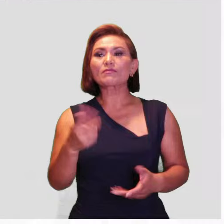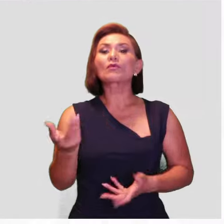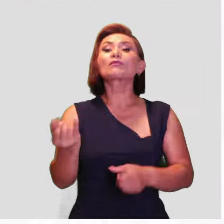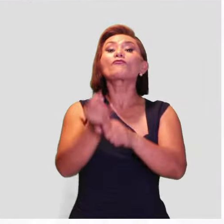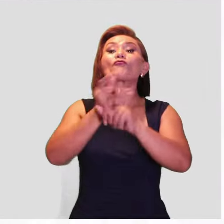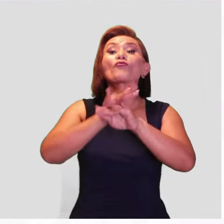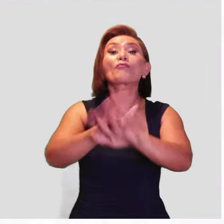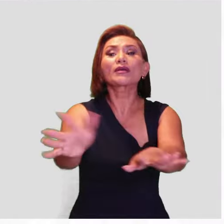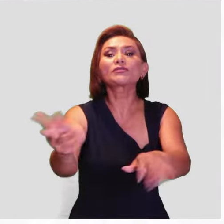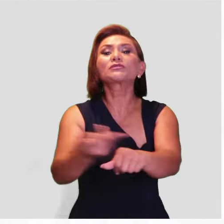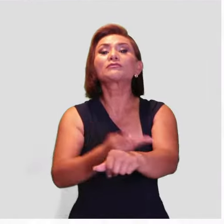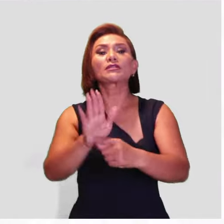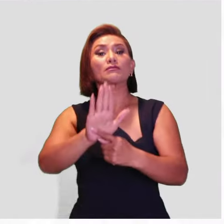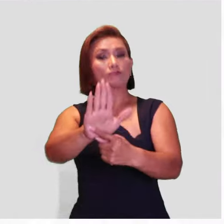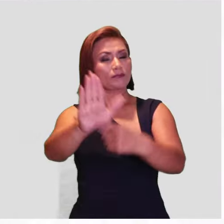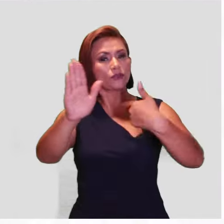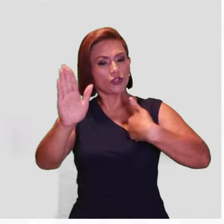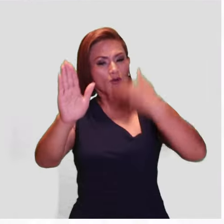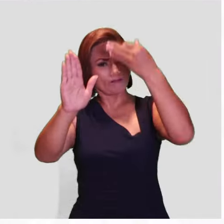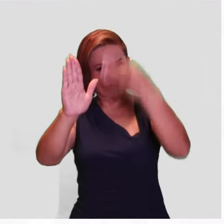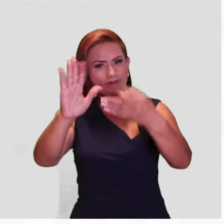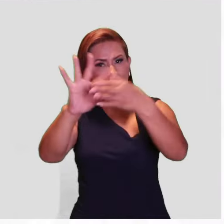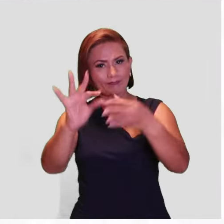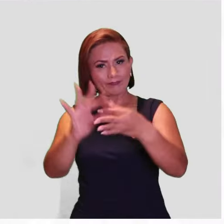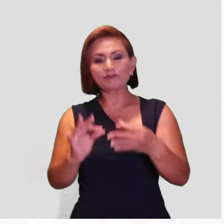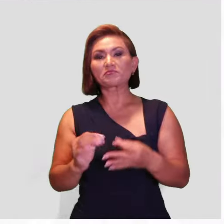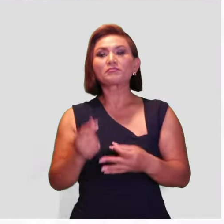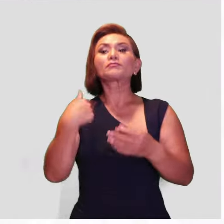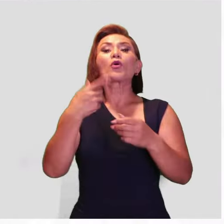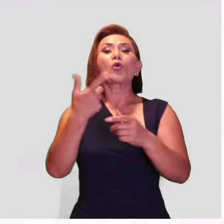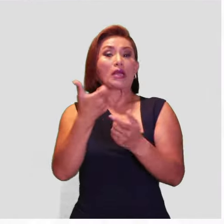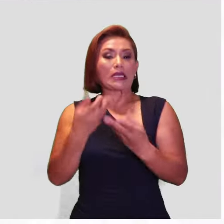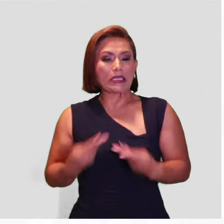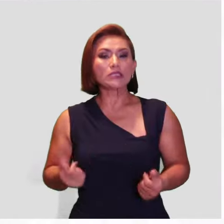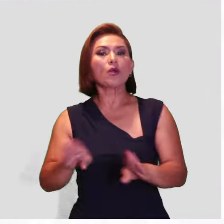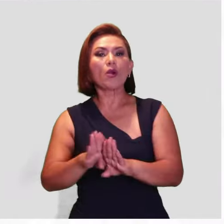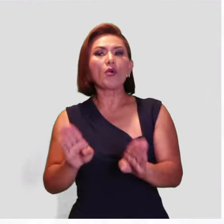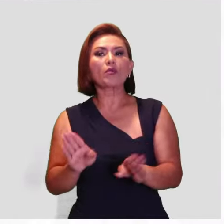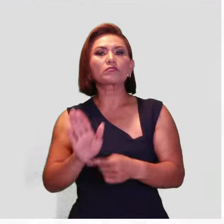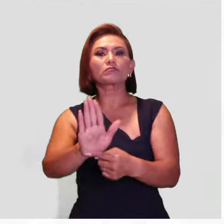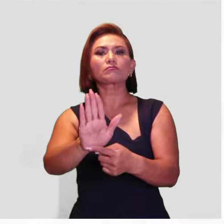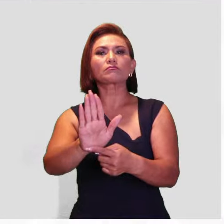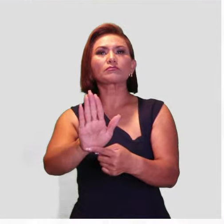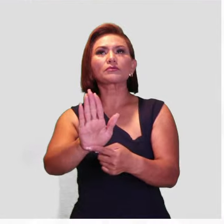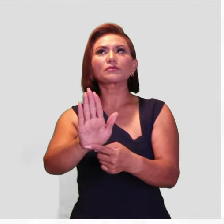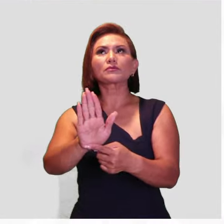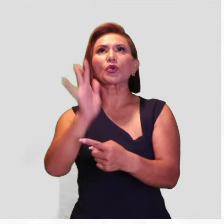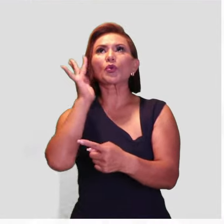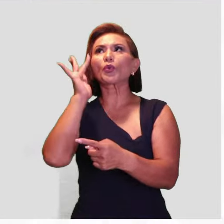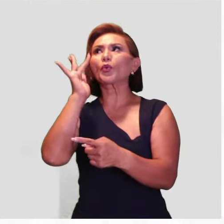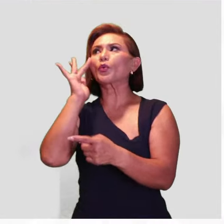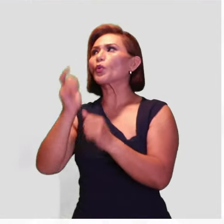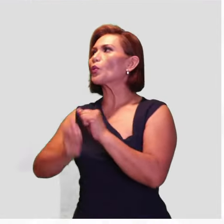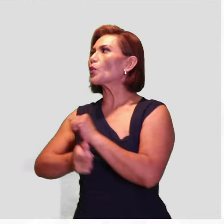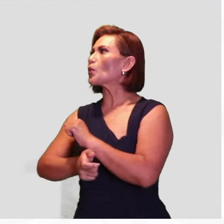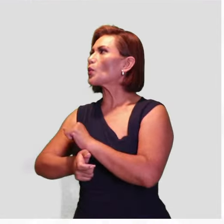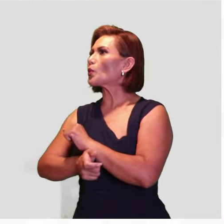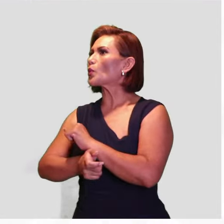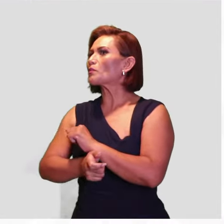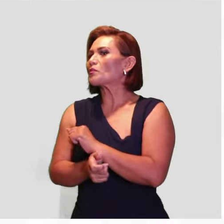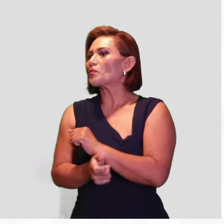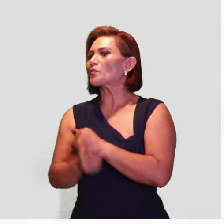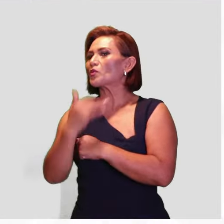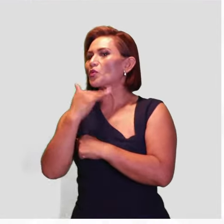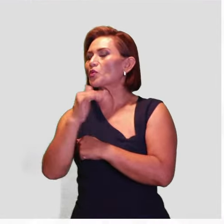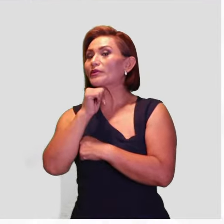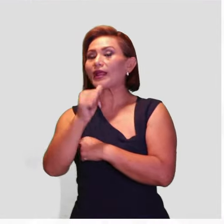falta de transparencia del gasto público, existiendo observaciones por la Auditoría Superior de Fiscalización, negando la información a la propia Comisión de Transparencia